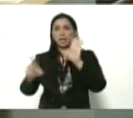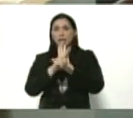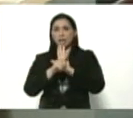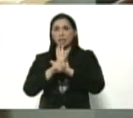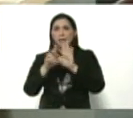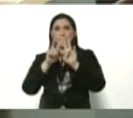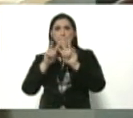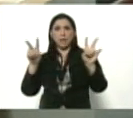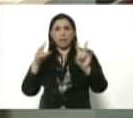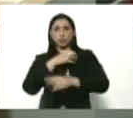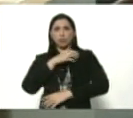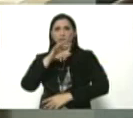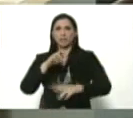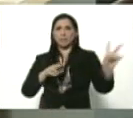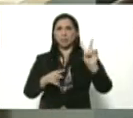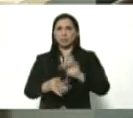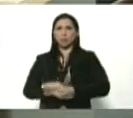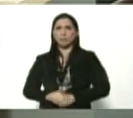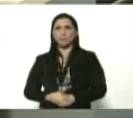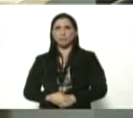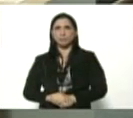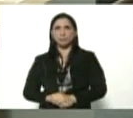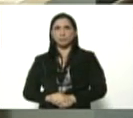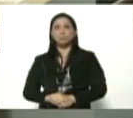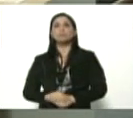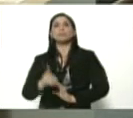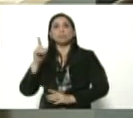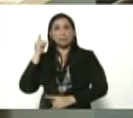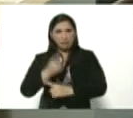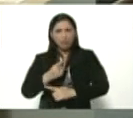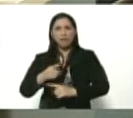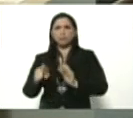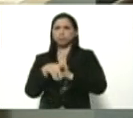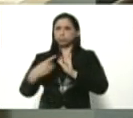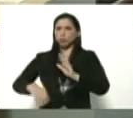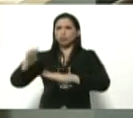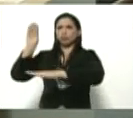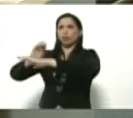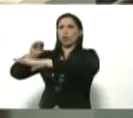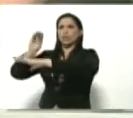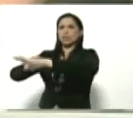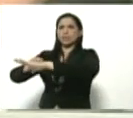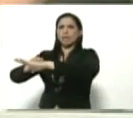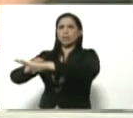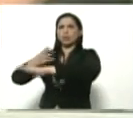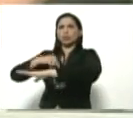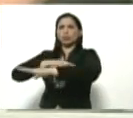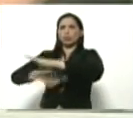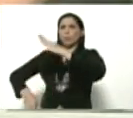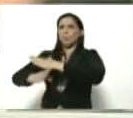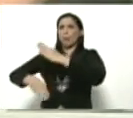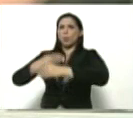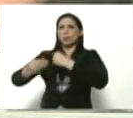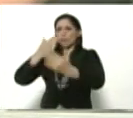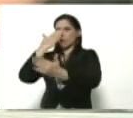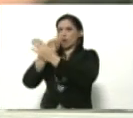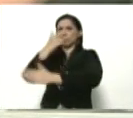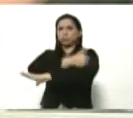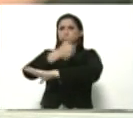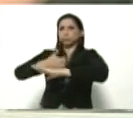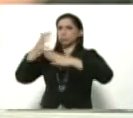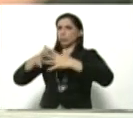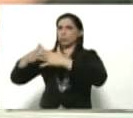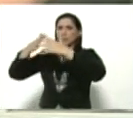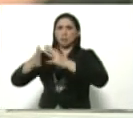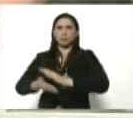la paz y soberanía de Venezuela. Cabe a derecho solicitar y vamos a hacerlo ante las autoridades